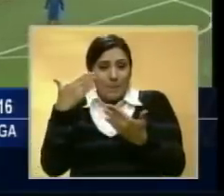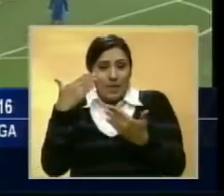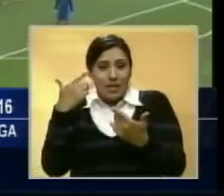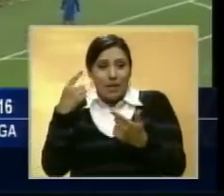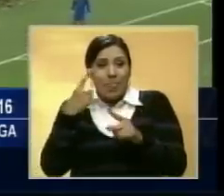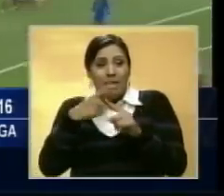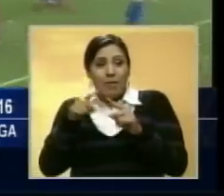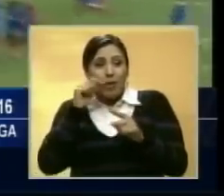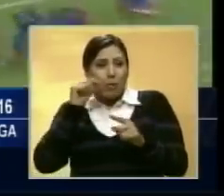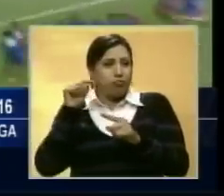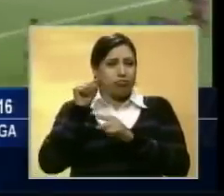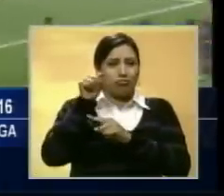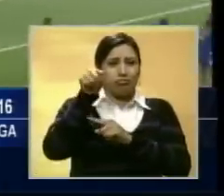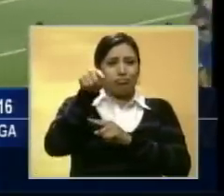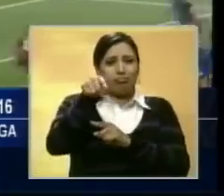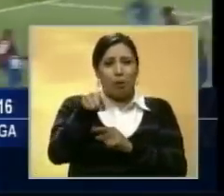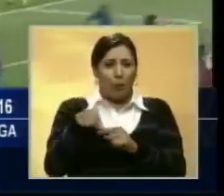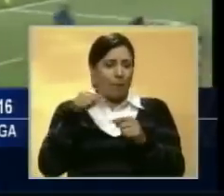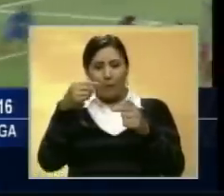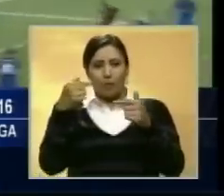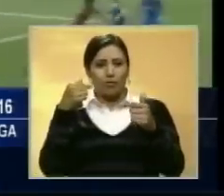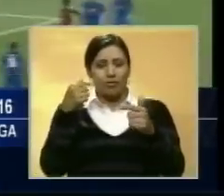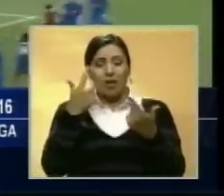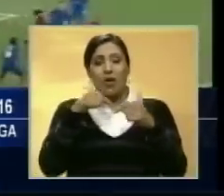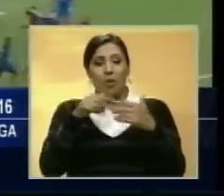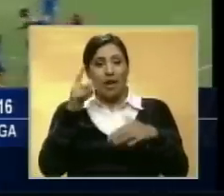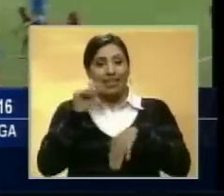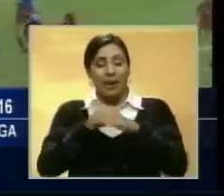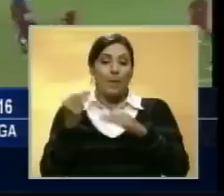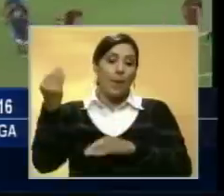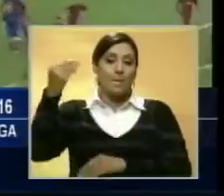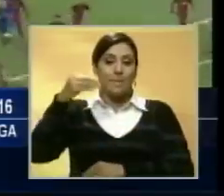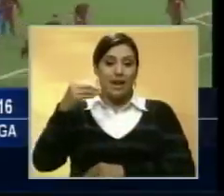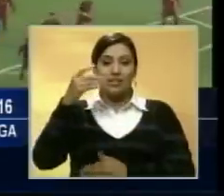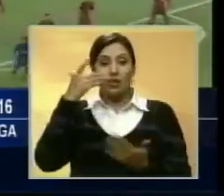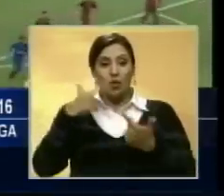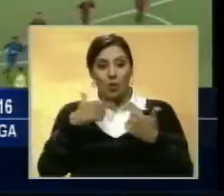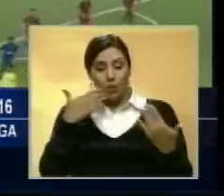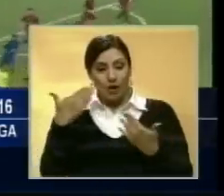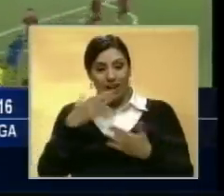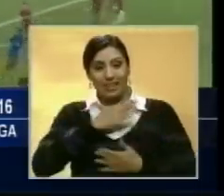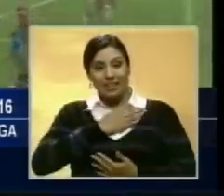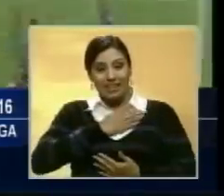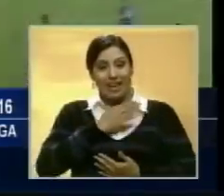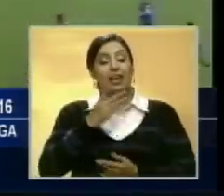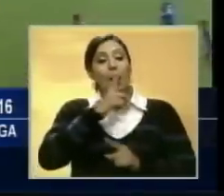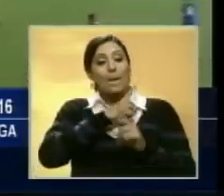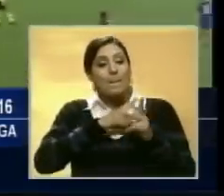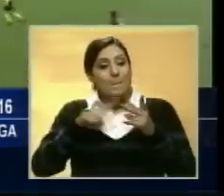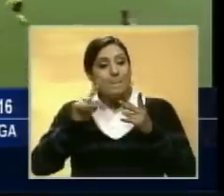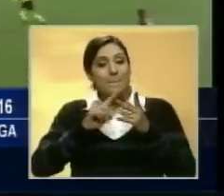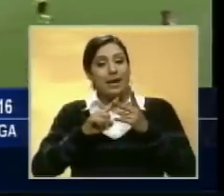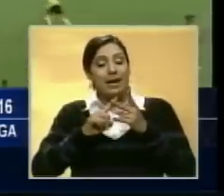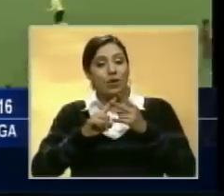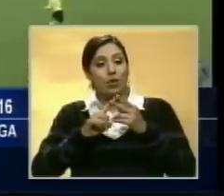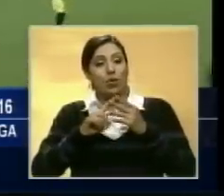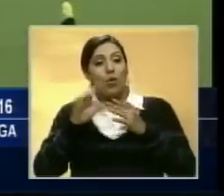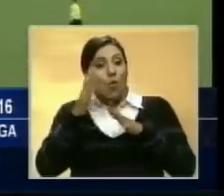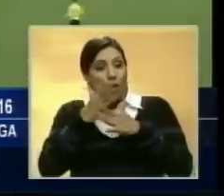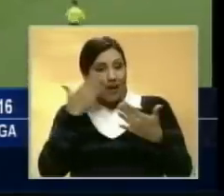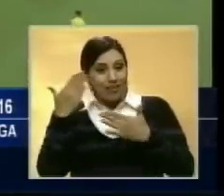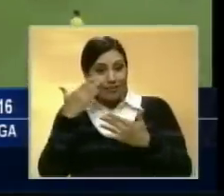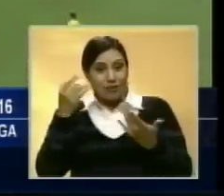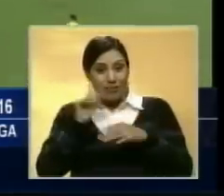Gignac, pero su disparo se estrelló en el travesaño. Ya en el tiempo extra aparecía Pepe con el cabezazo que seguía Lloris. Sin embargo, esta jugada